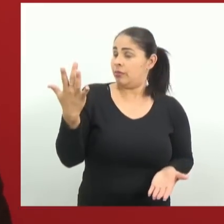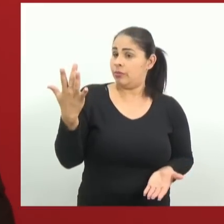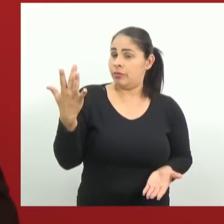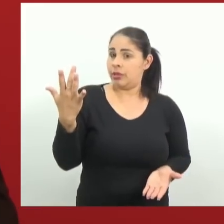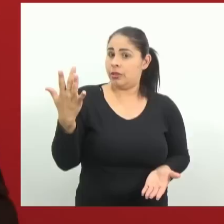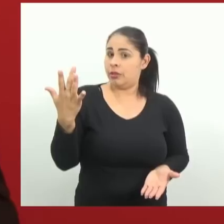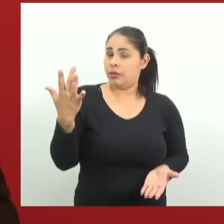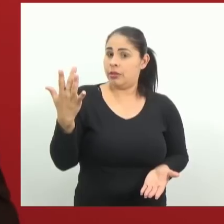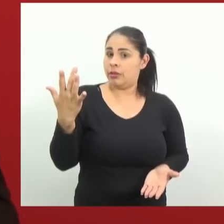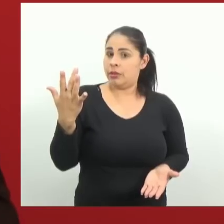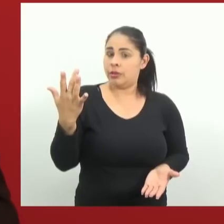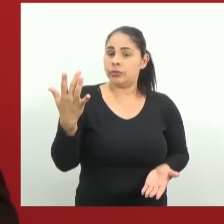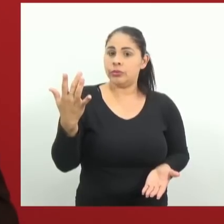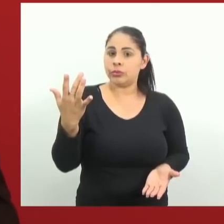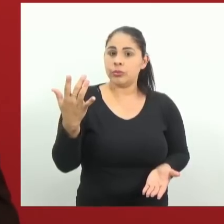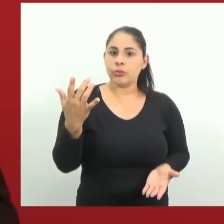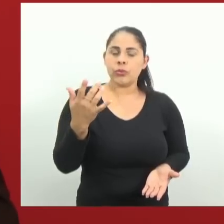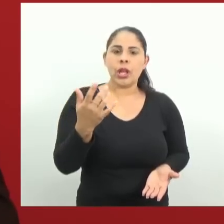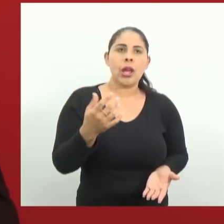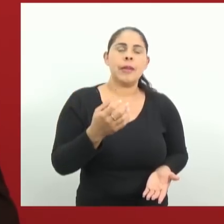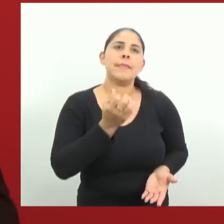Yo no sé si tú fuiste alguna vez al peluquero.